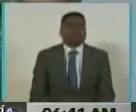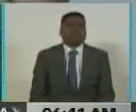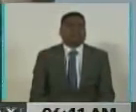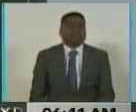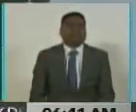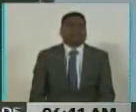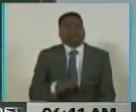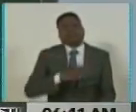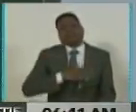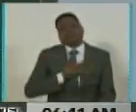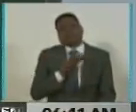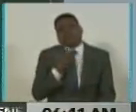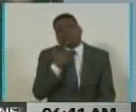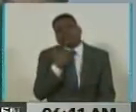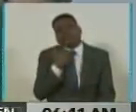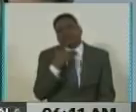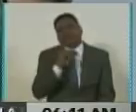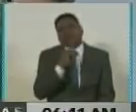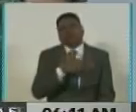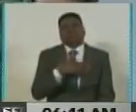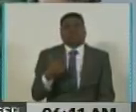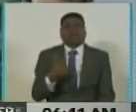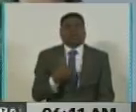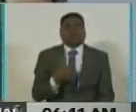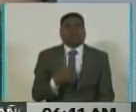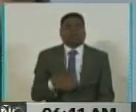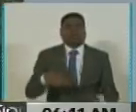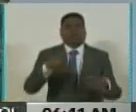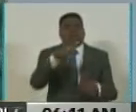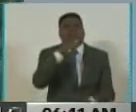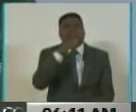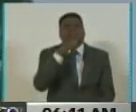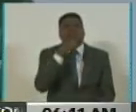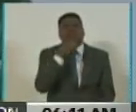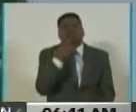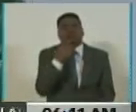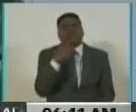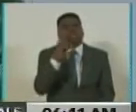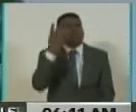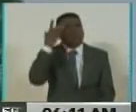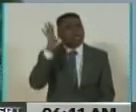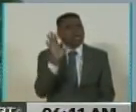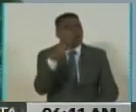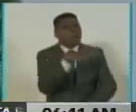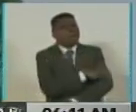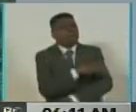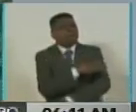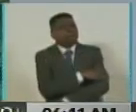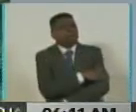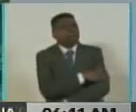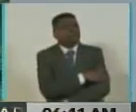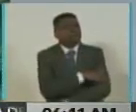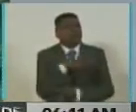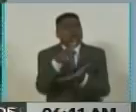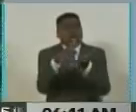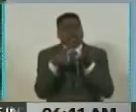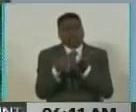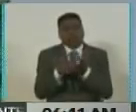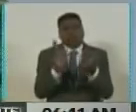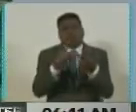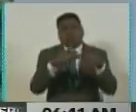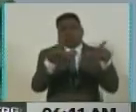yo no quisiera, es una pregunta como muy sesgada que tú me estás haciendo. Yo creo que la oposición... ganó un espacio político en